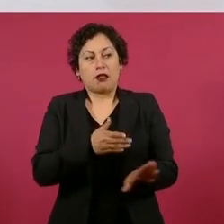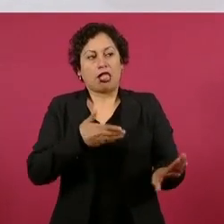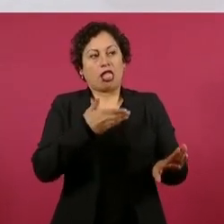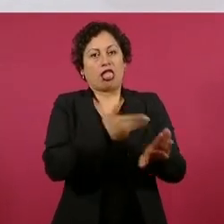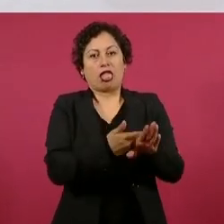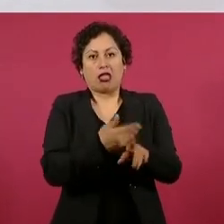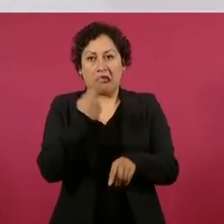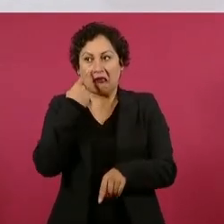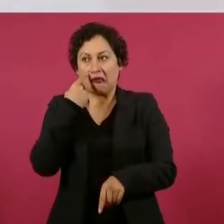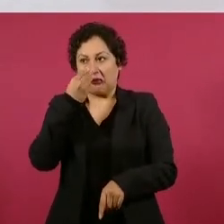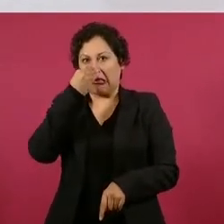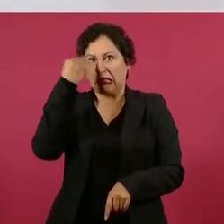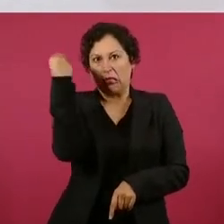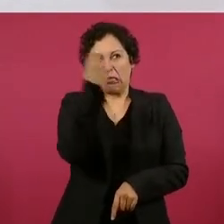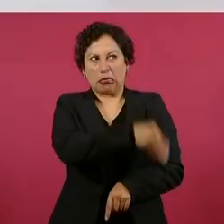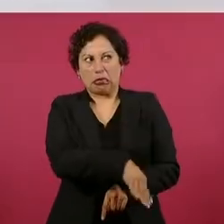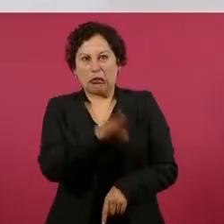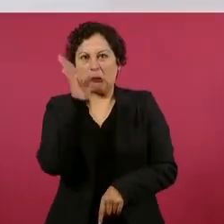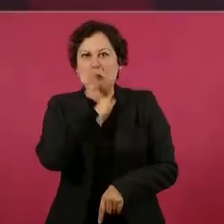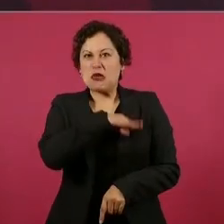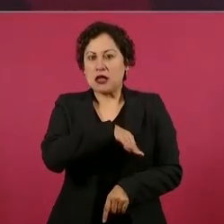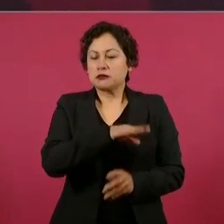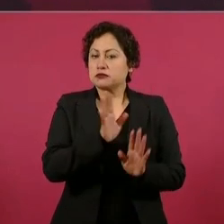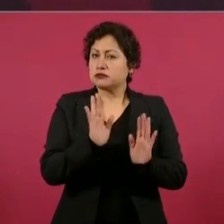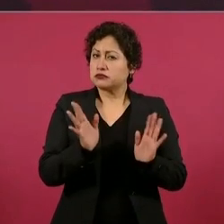nadie, que se pruebe.